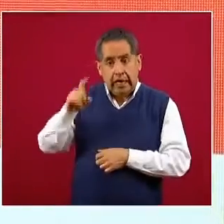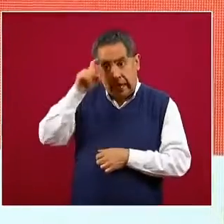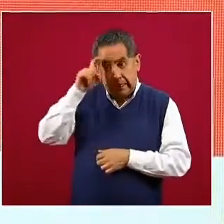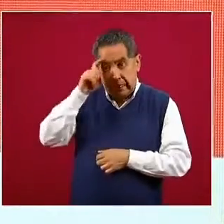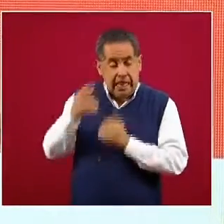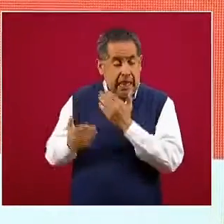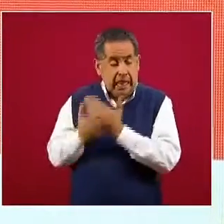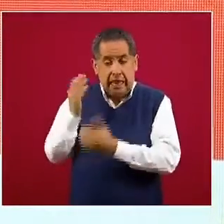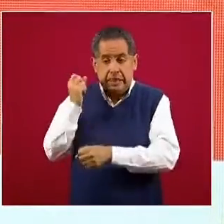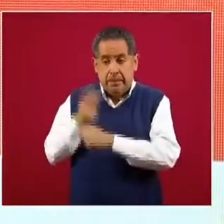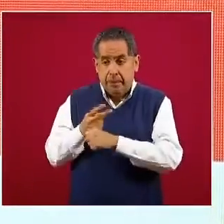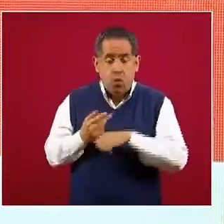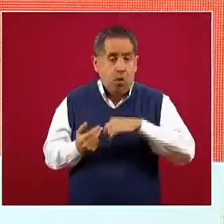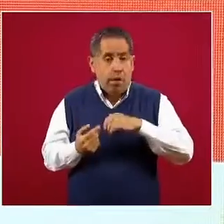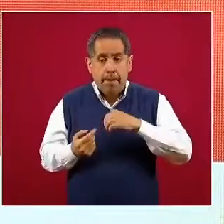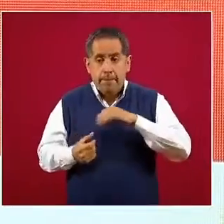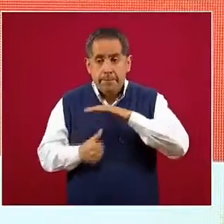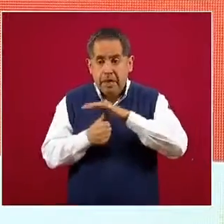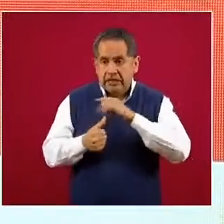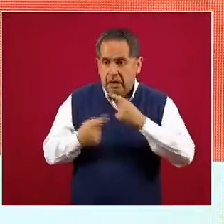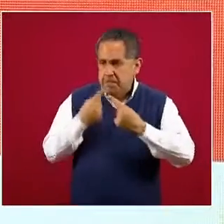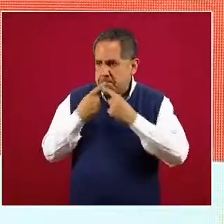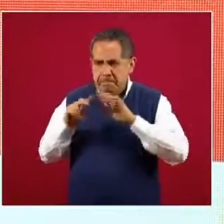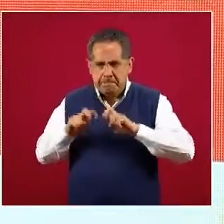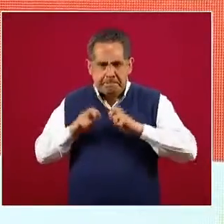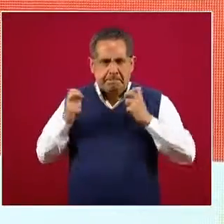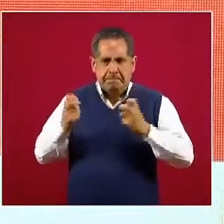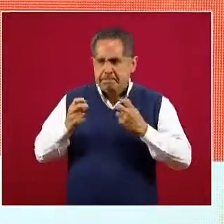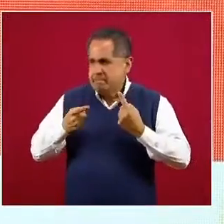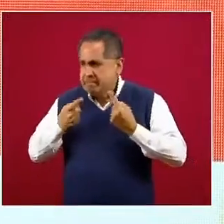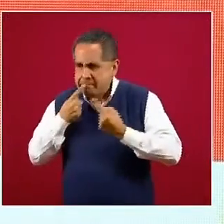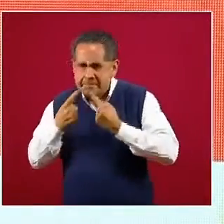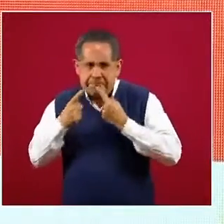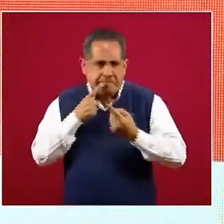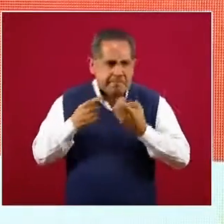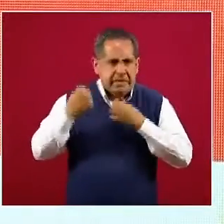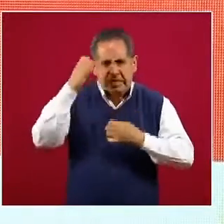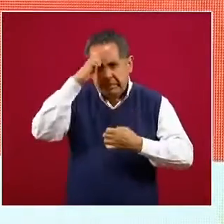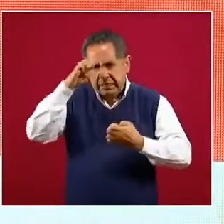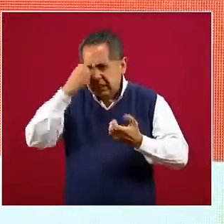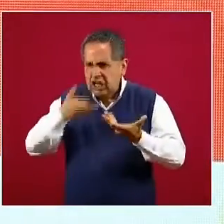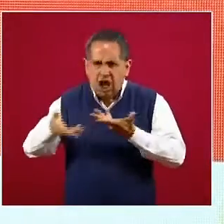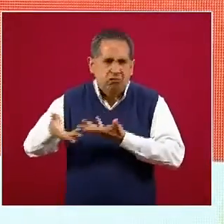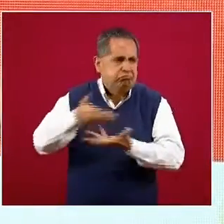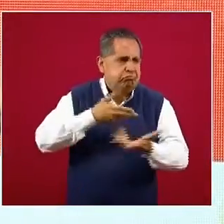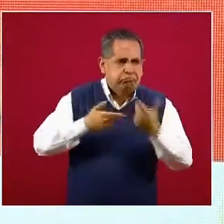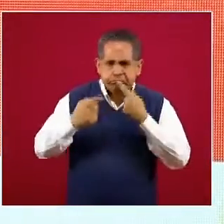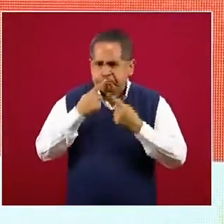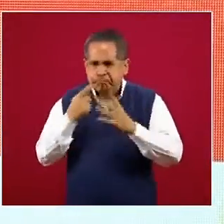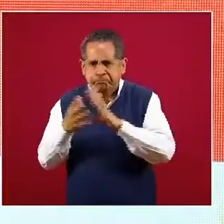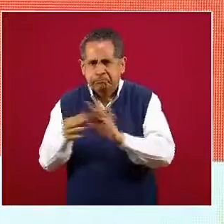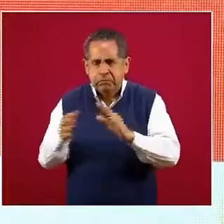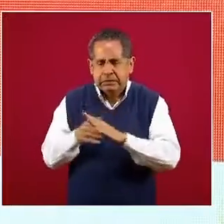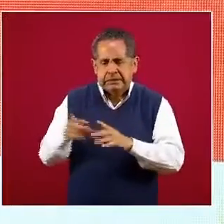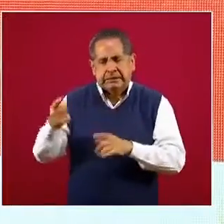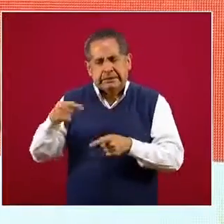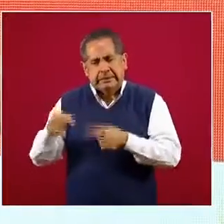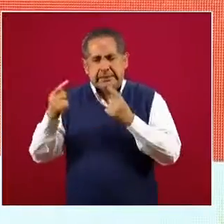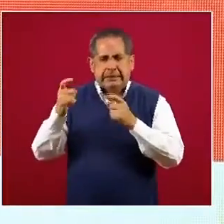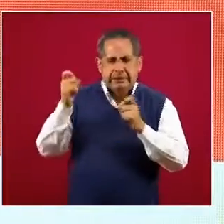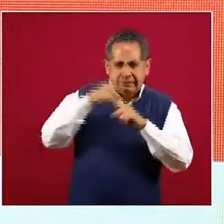y en pueblos que carecían de instrumentos sanitarios por las condiciones de la salud pública que